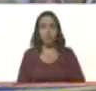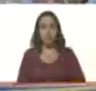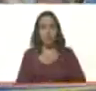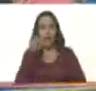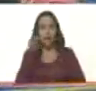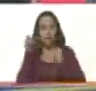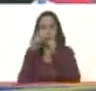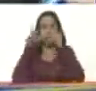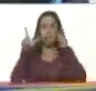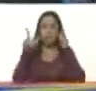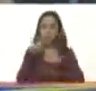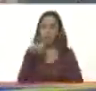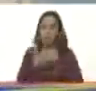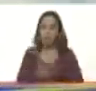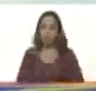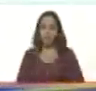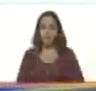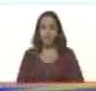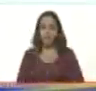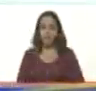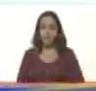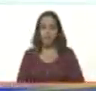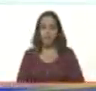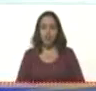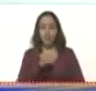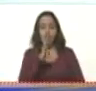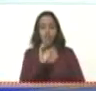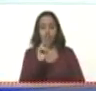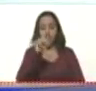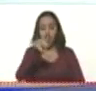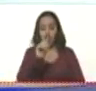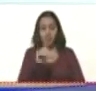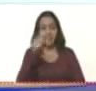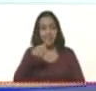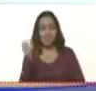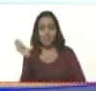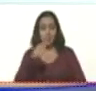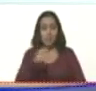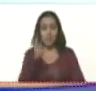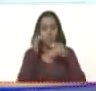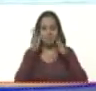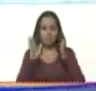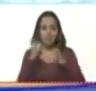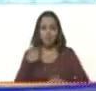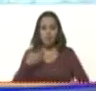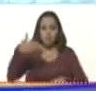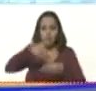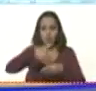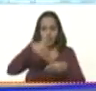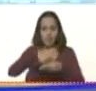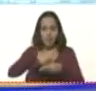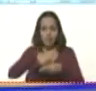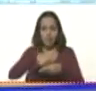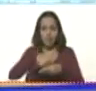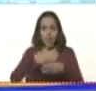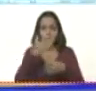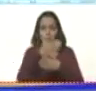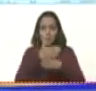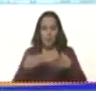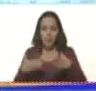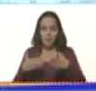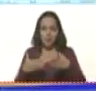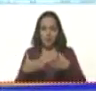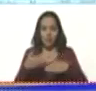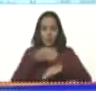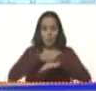Sorpresas bonitas con los bonos del carnet, pero este mes, atención, voy a depositarle medio petro